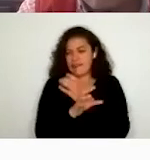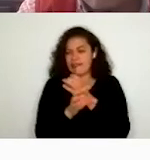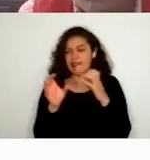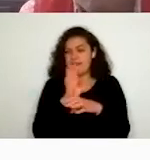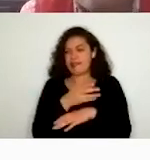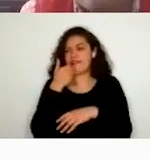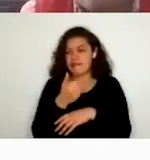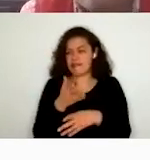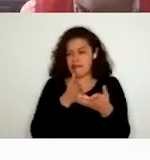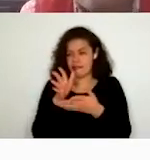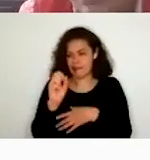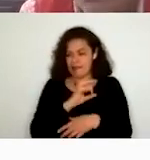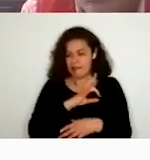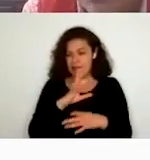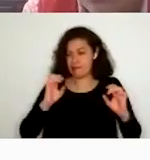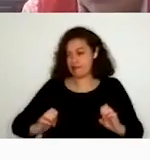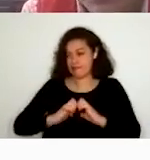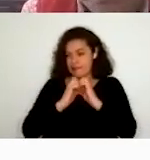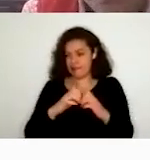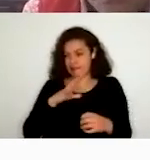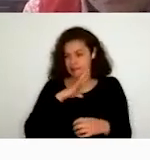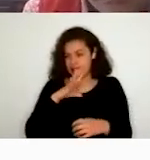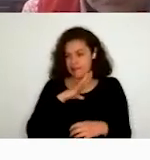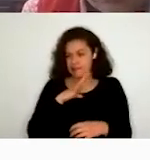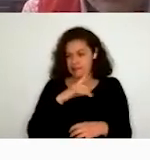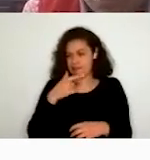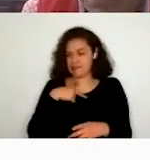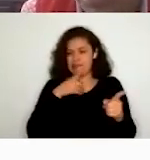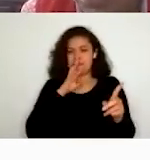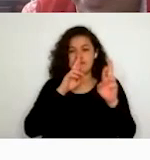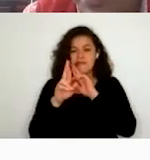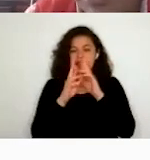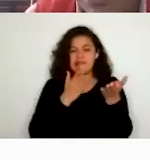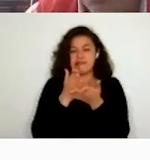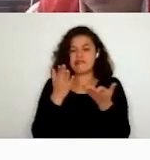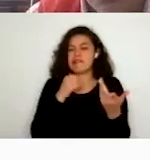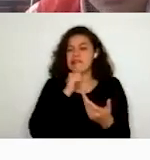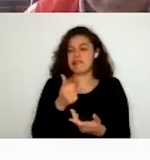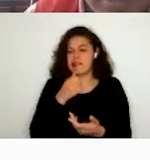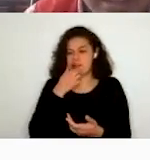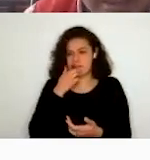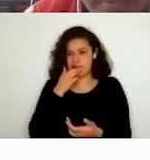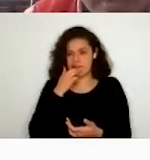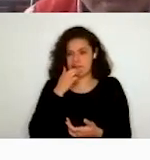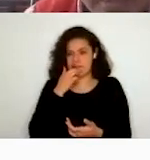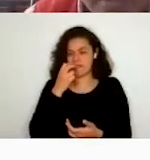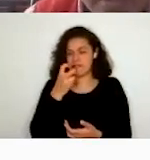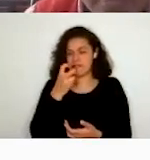suficientes? Pues va a llegar la emergencia y no voy a tener cómo actuar, ¿no? Por eso se considera como una tarea crítica.